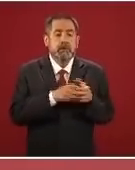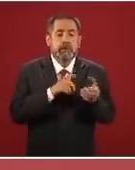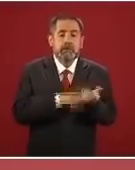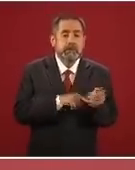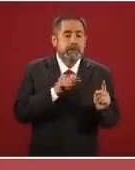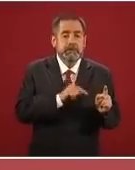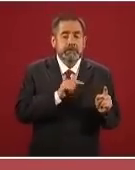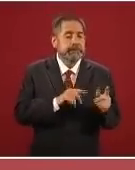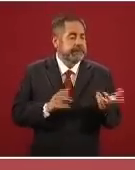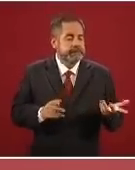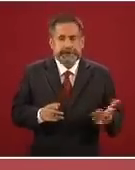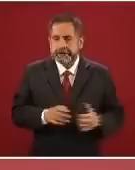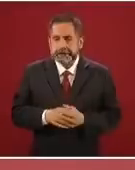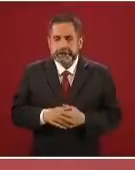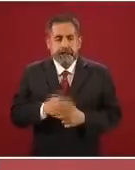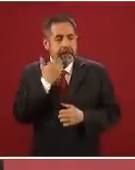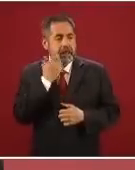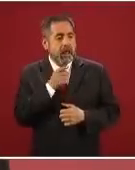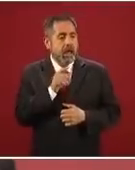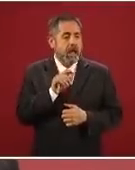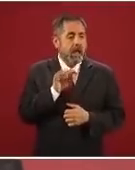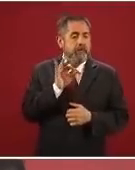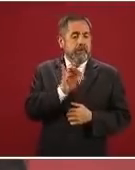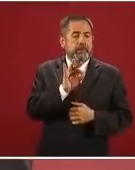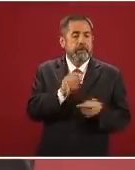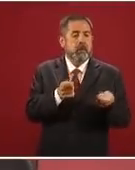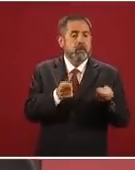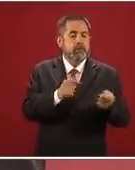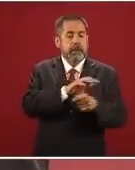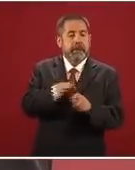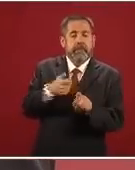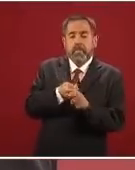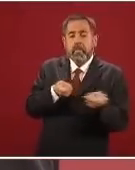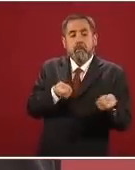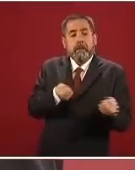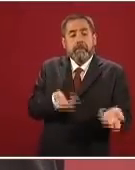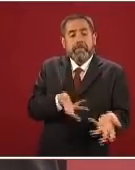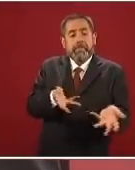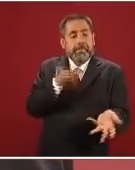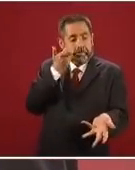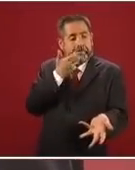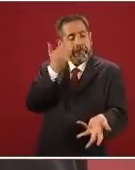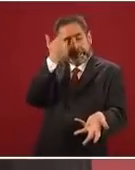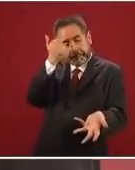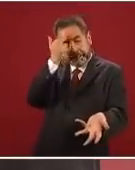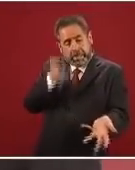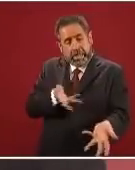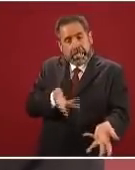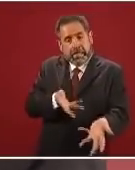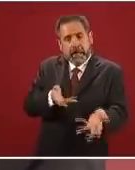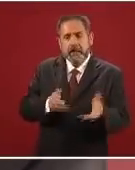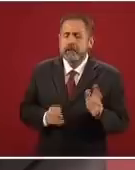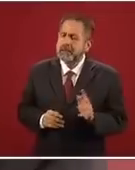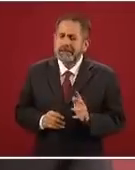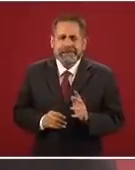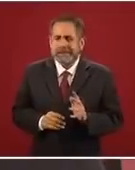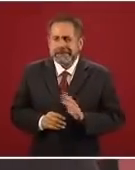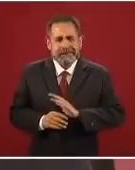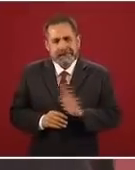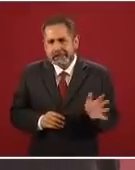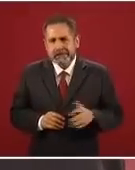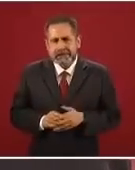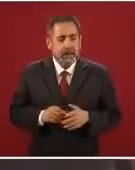que utilizan esa causa, que sinceramente no están por eso,